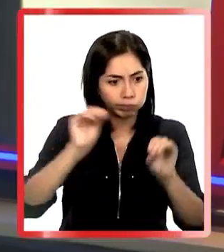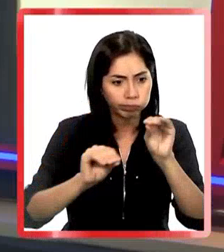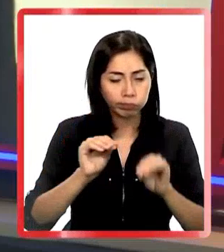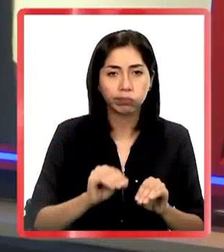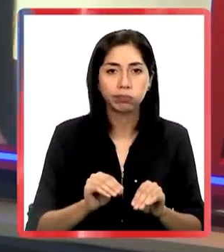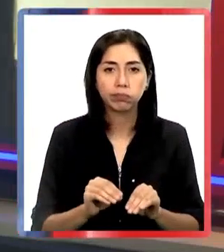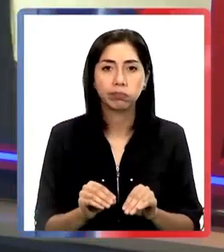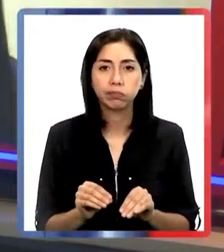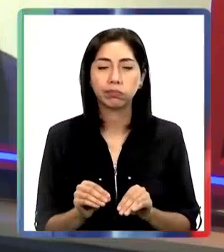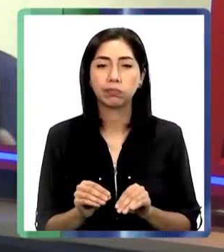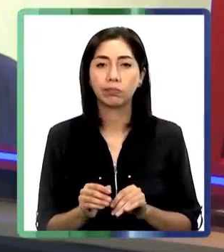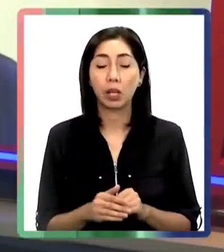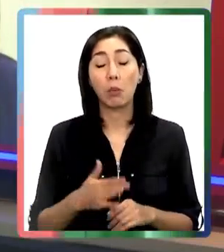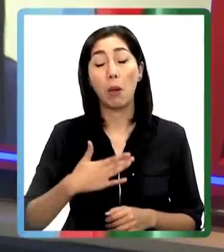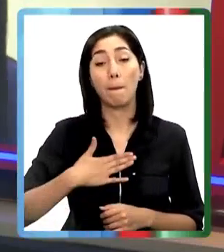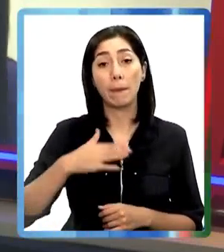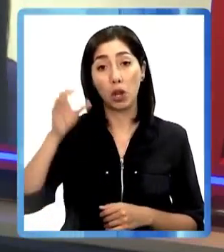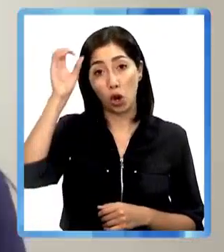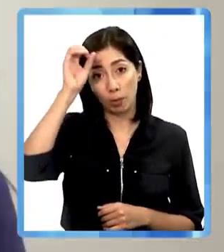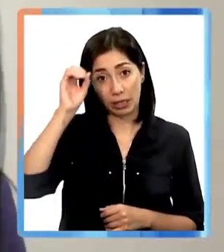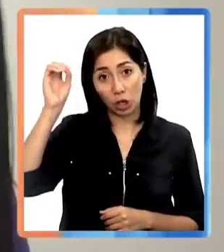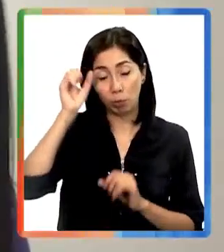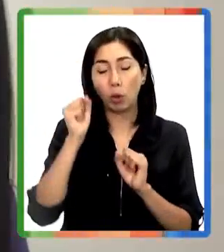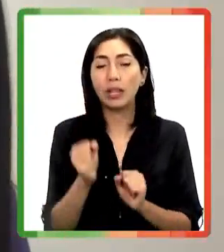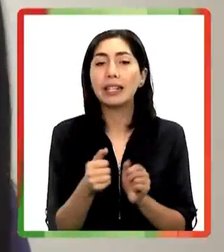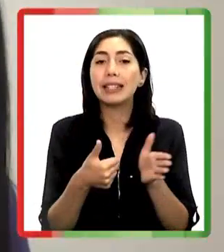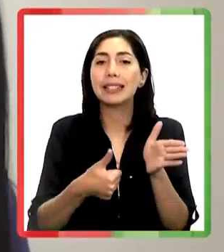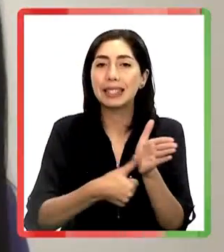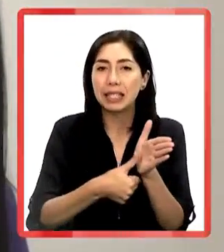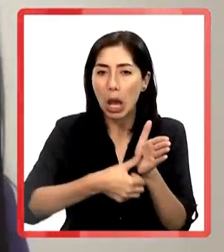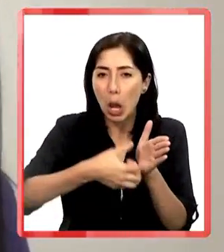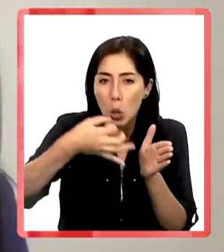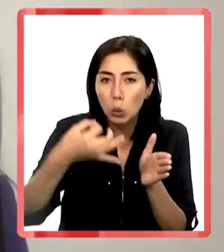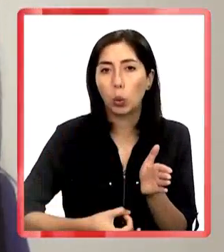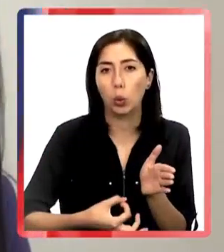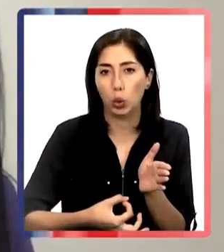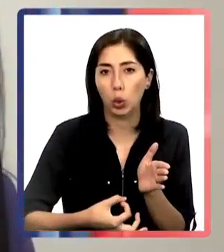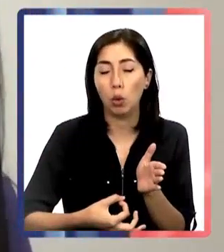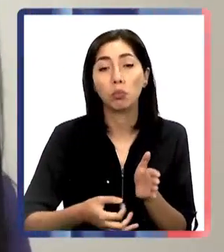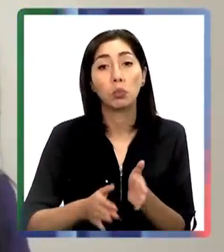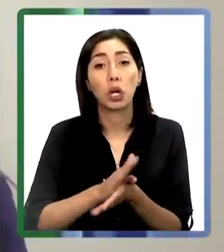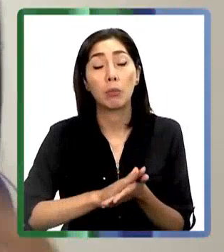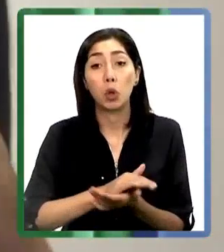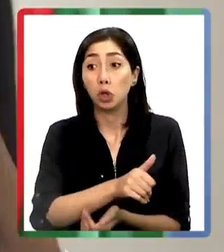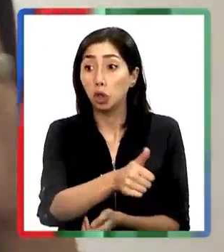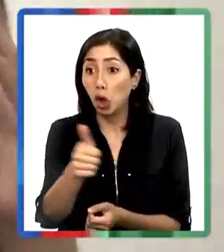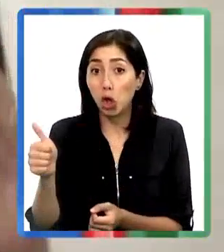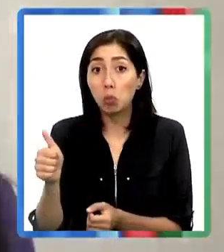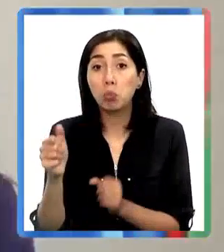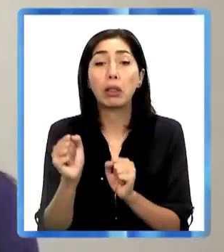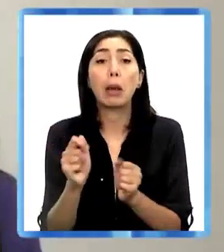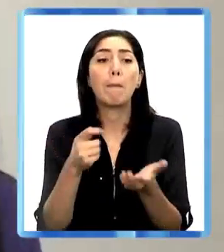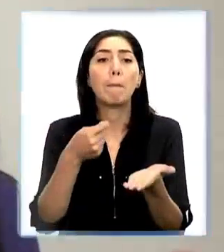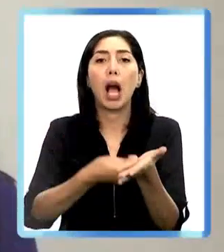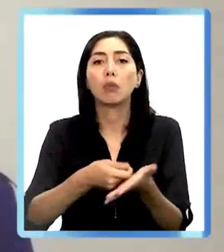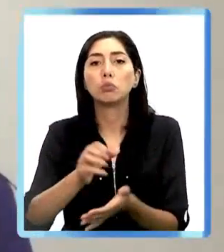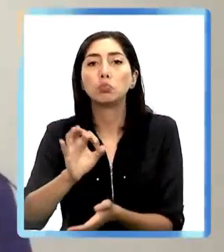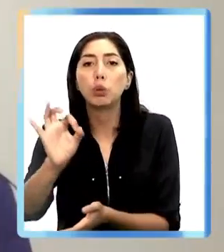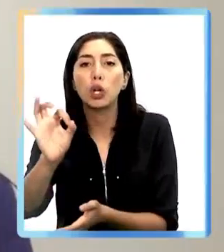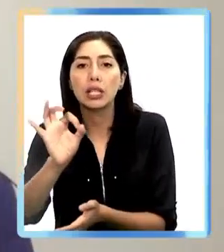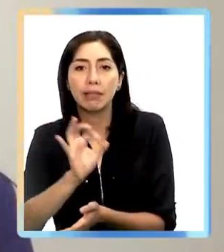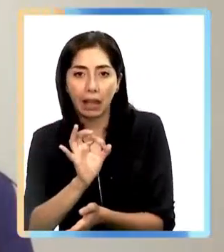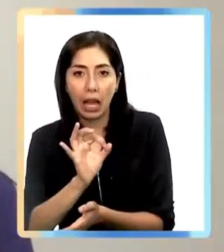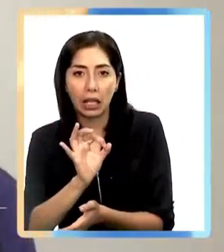Ricardo Soto, sino que, en mi opinión muy personal, un aseguramiento en el cual todos, por ejemplo, podamos pagar un porcentaje